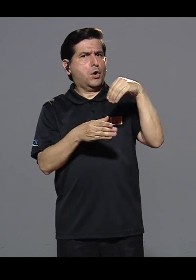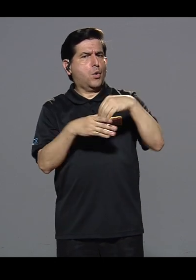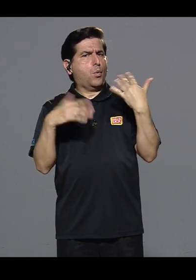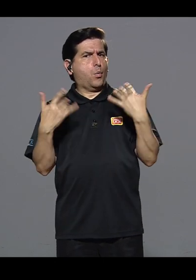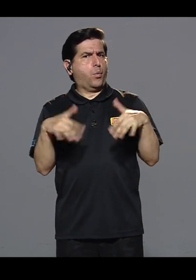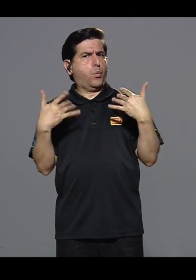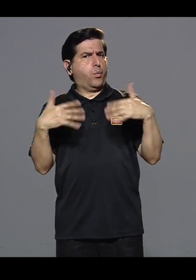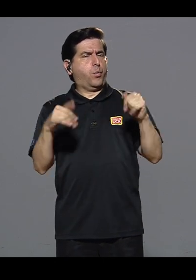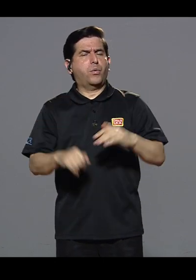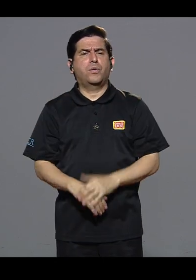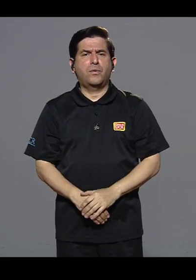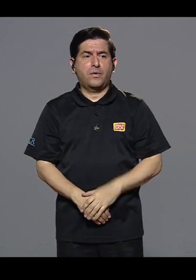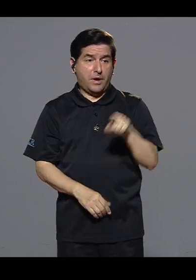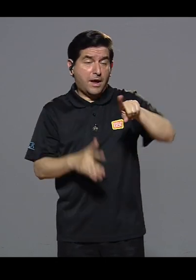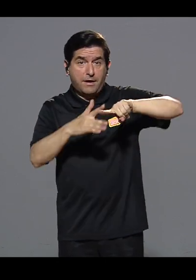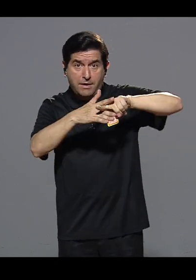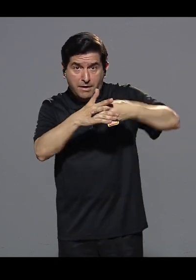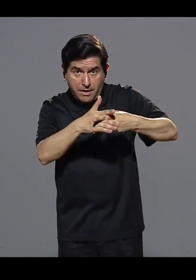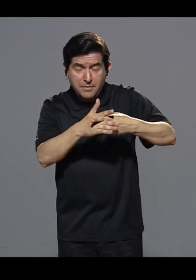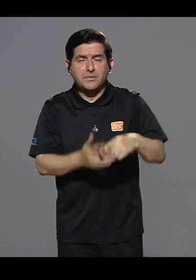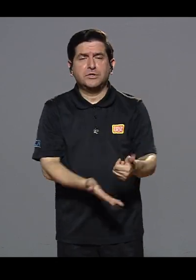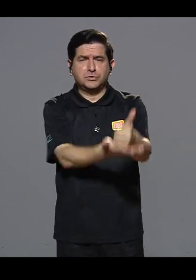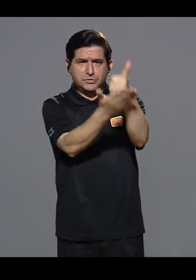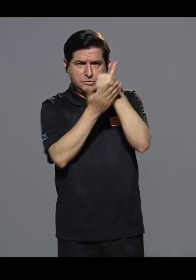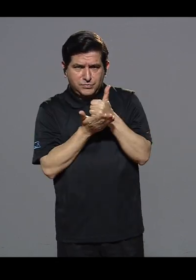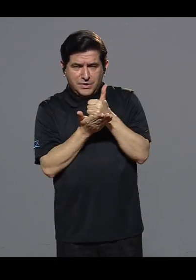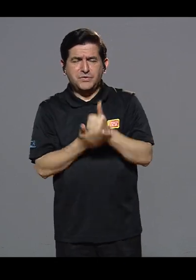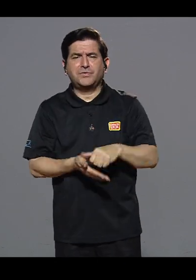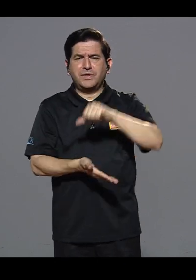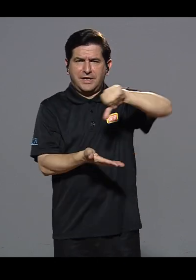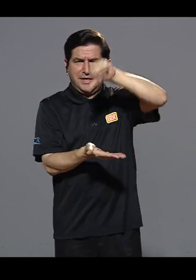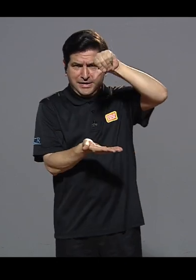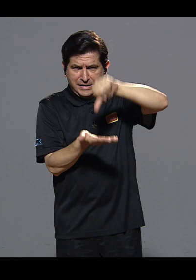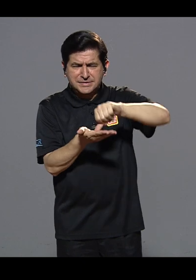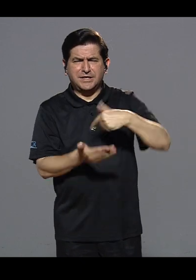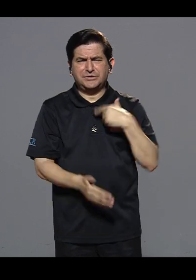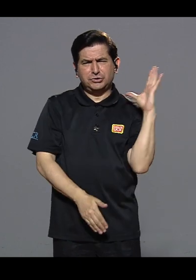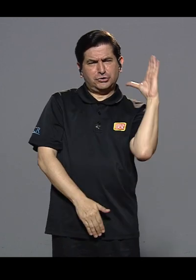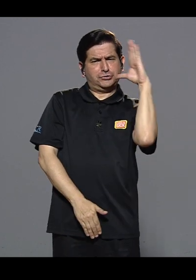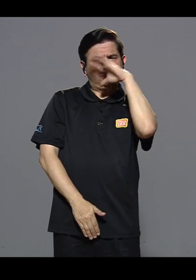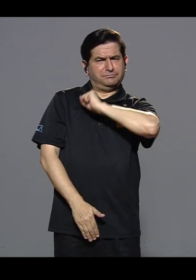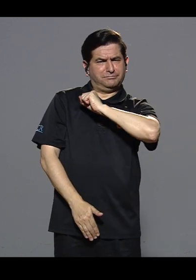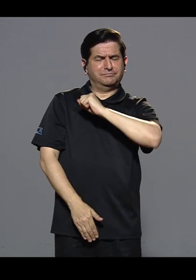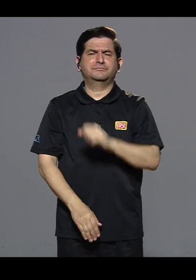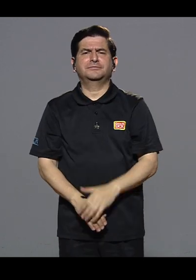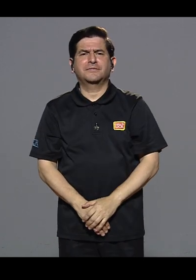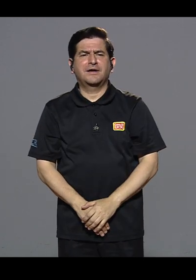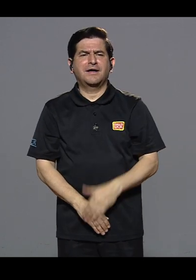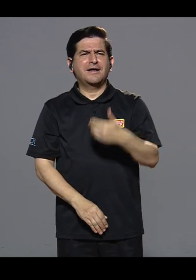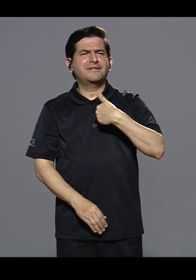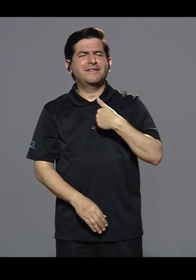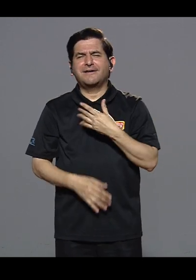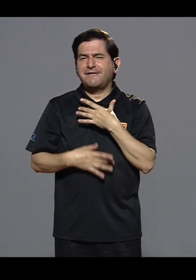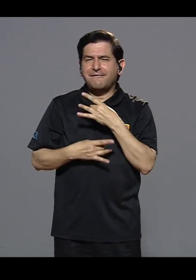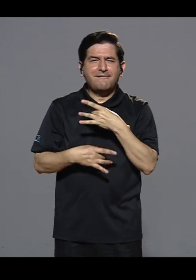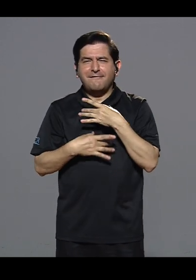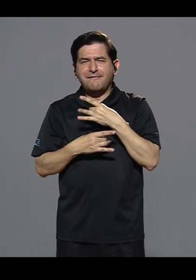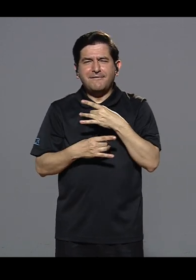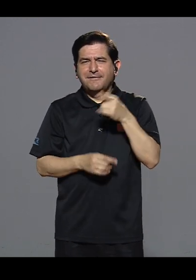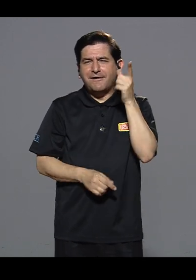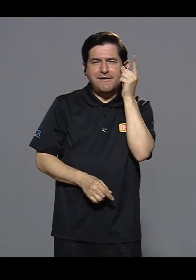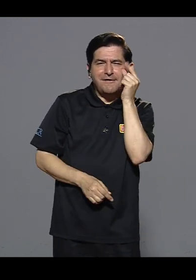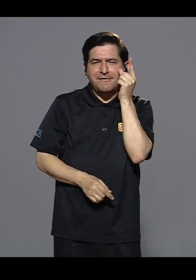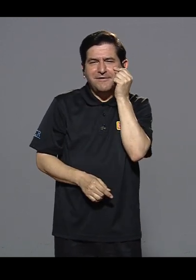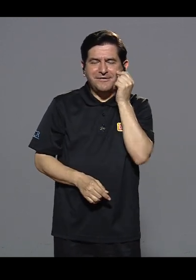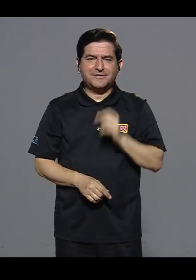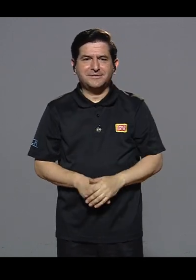que aportar, ¿verdad? Desde que Jeremy empezó a colaborarnos aquí en el centro, he notado que tiene esa curiosidad,